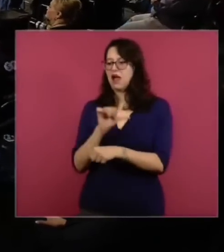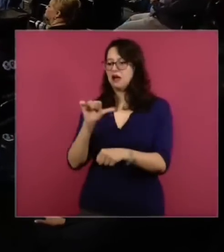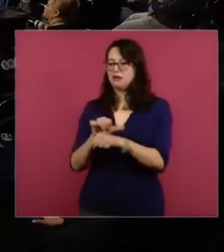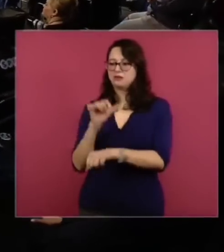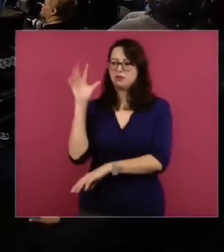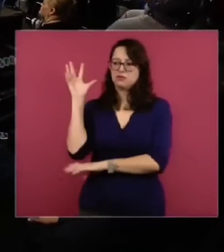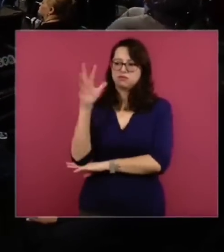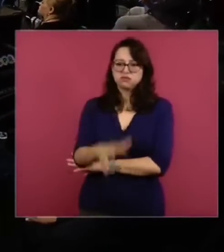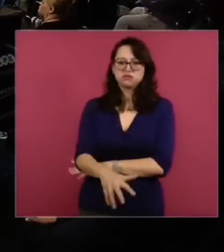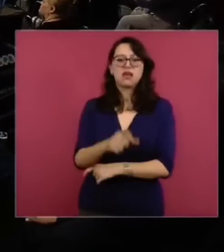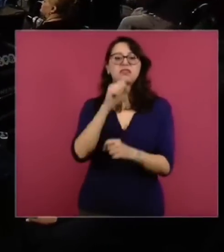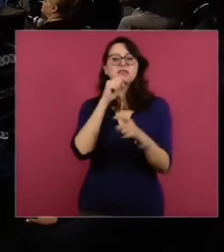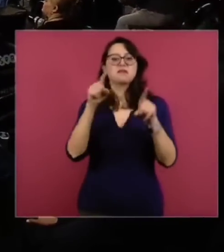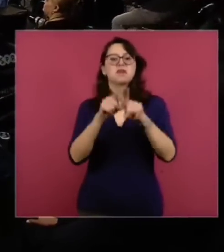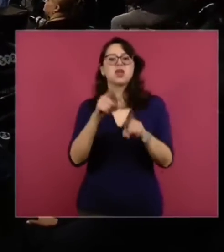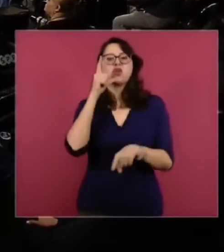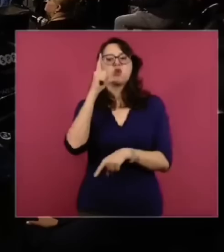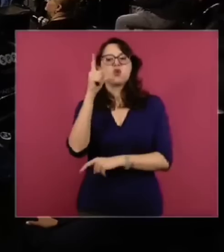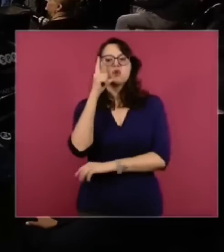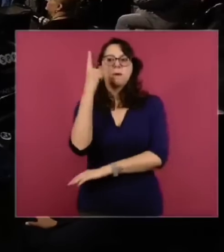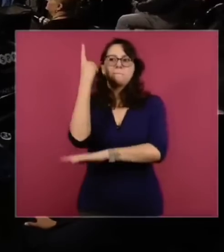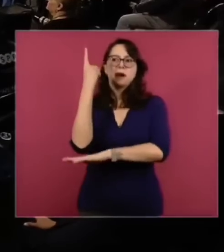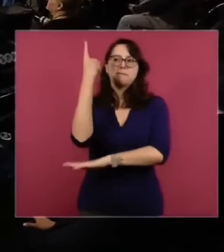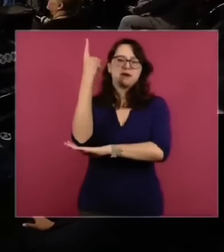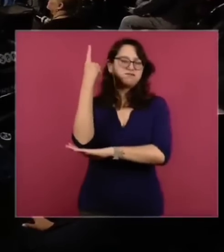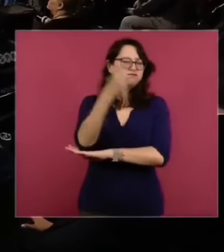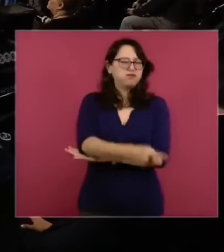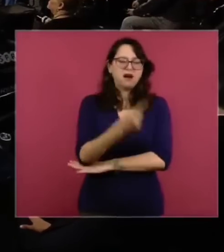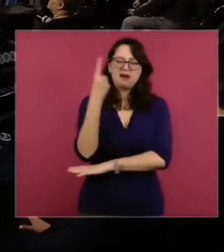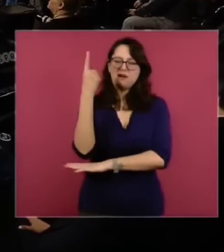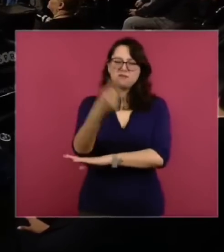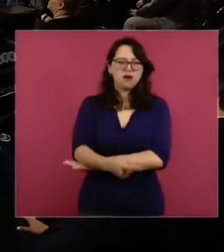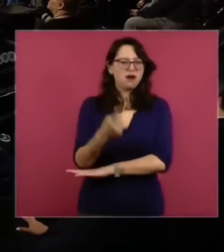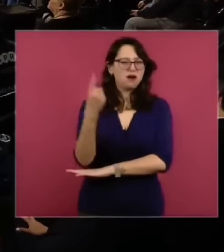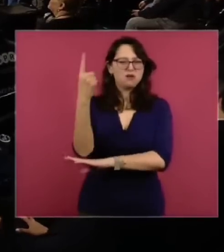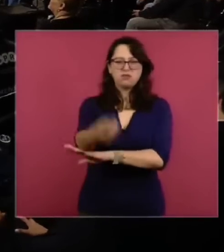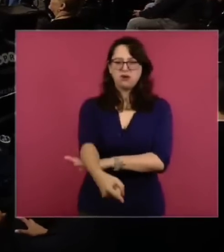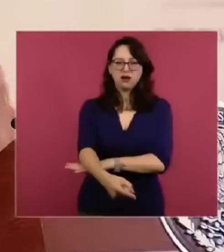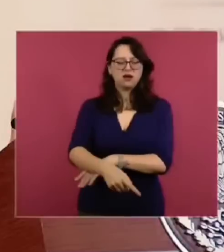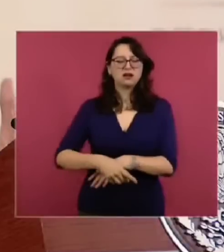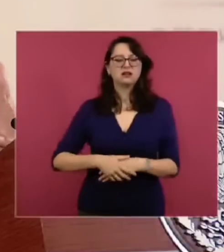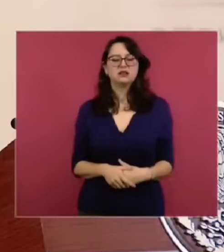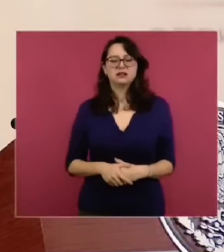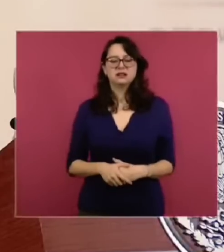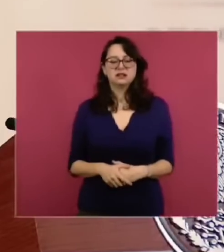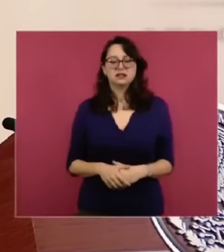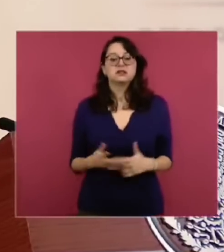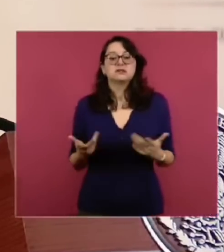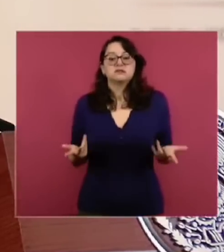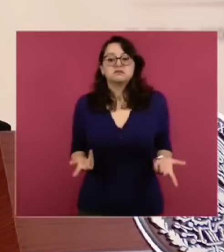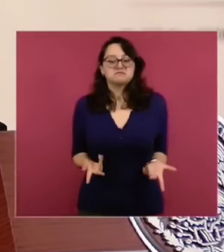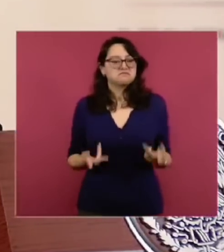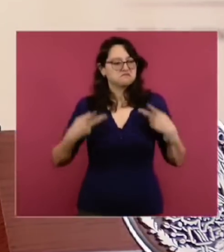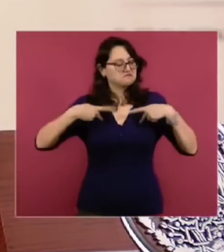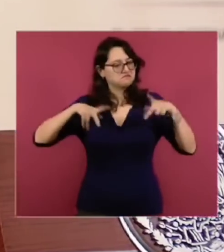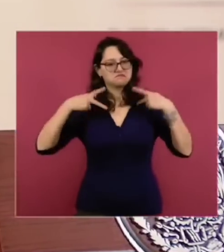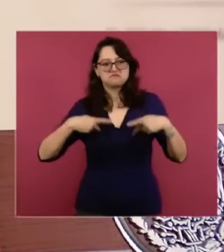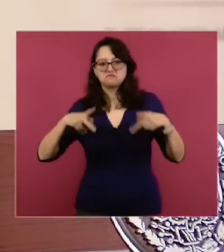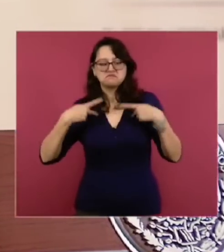luz todos y eh con la organización